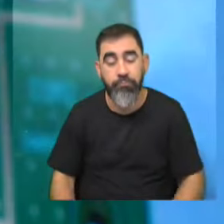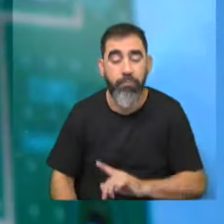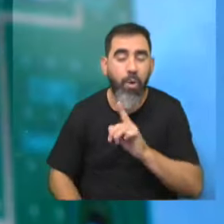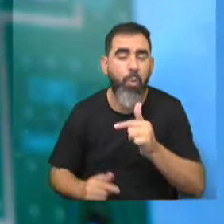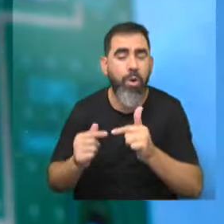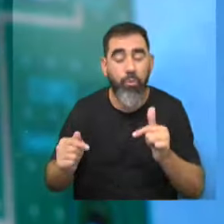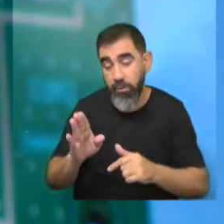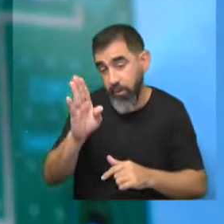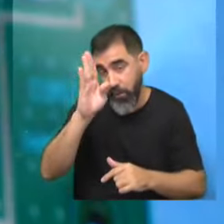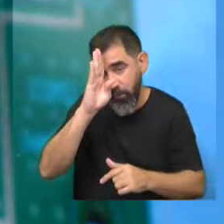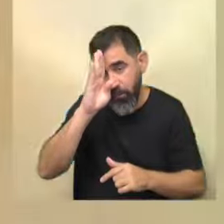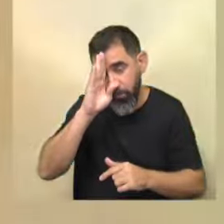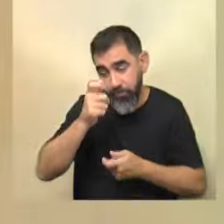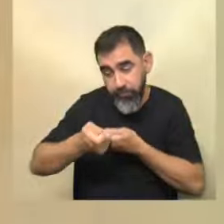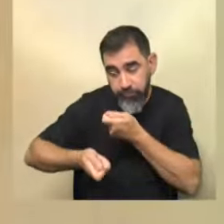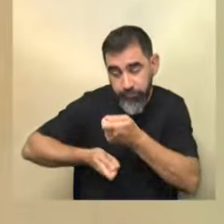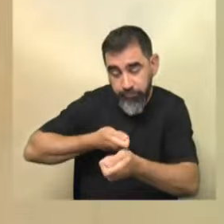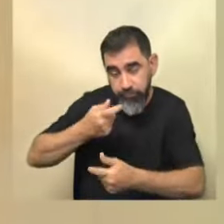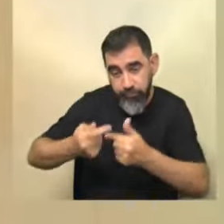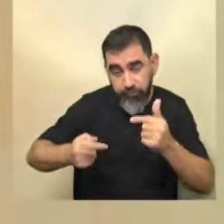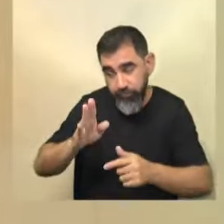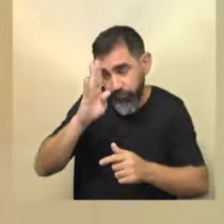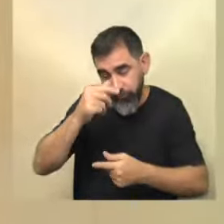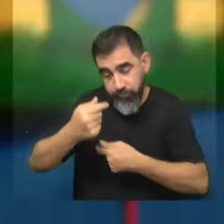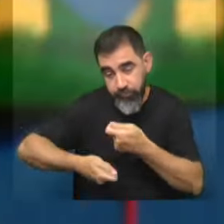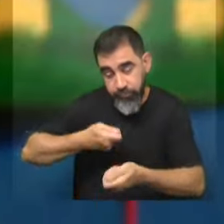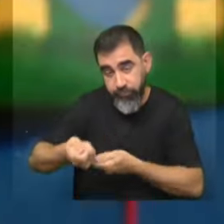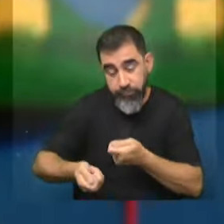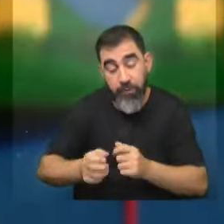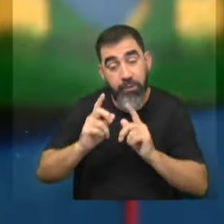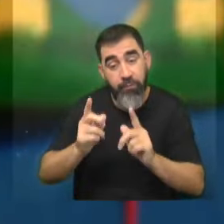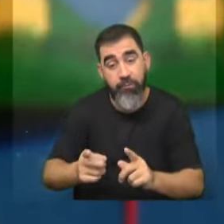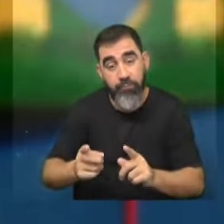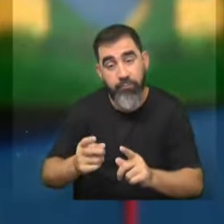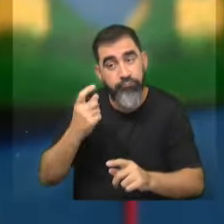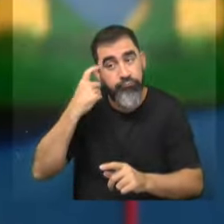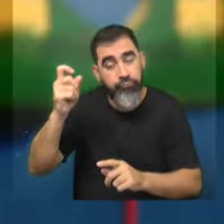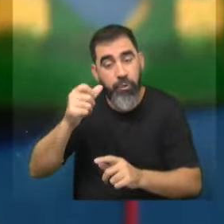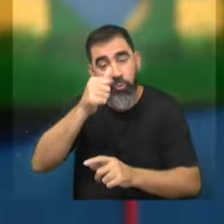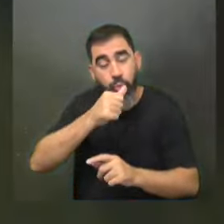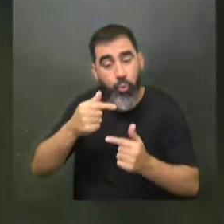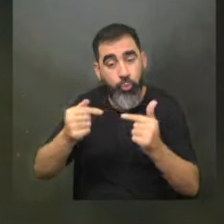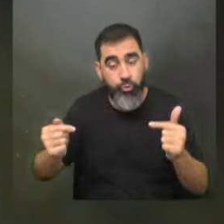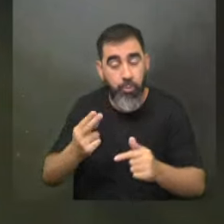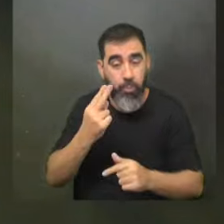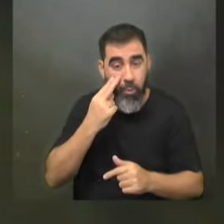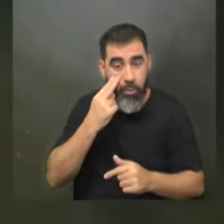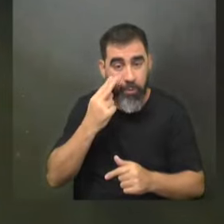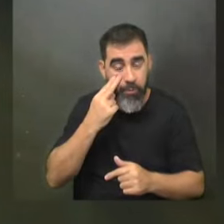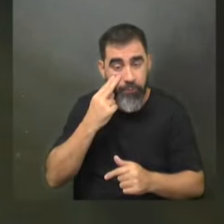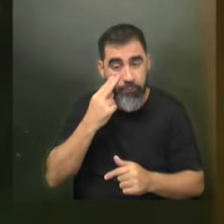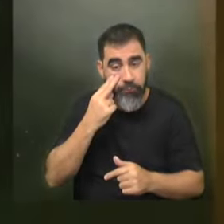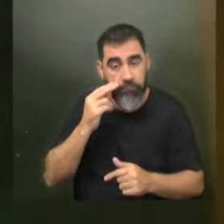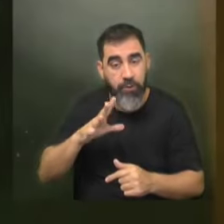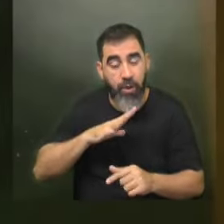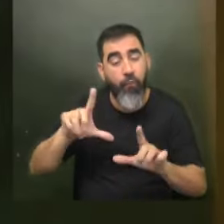El aprendizaje de ir agregándole módulos, ir aprendiendo cómo se hace. Y también el ingenio de resolver cosas, ¿no? Problemas. Se ven algunas